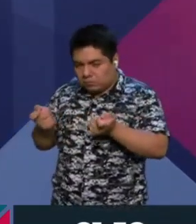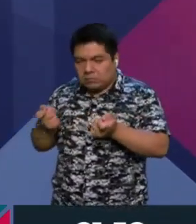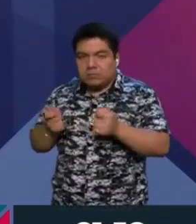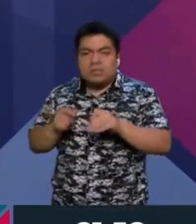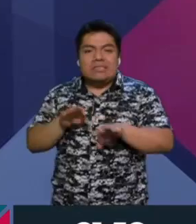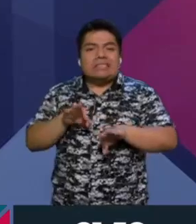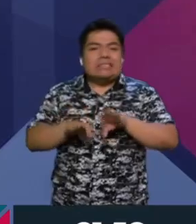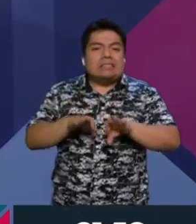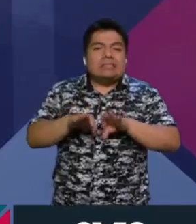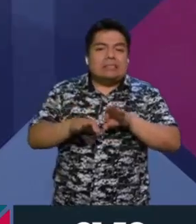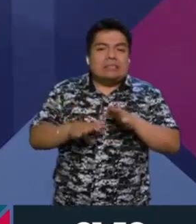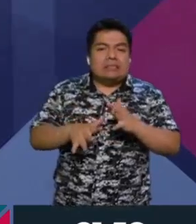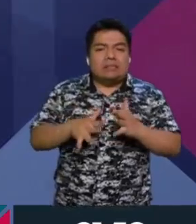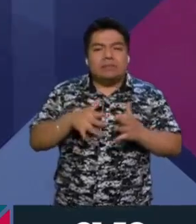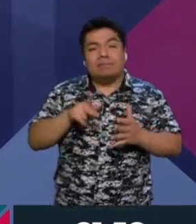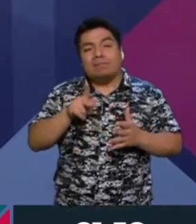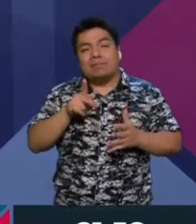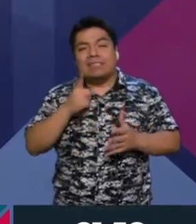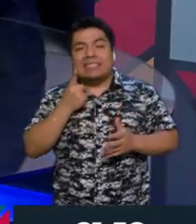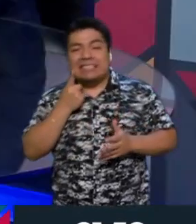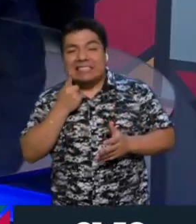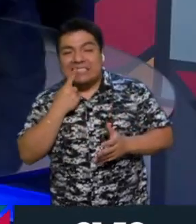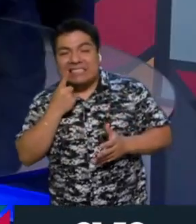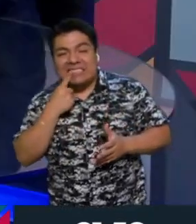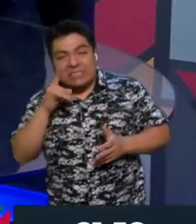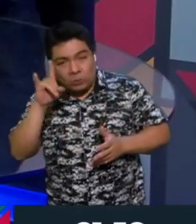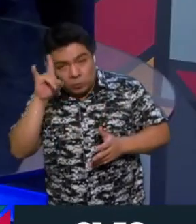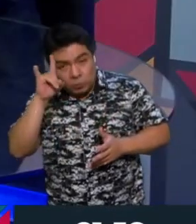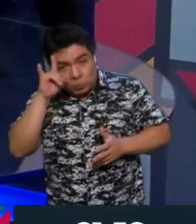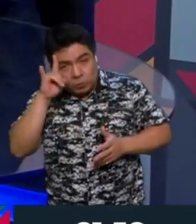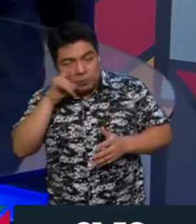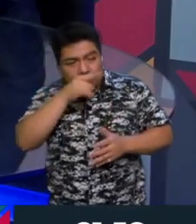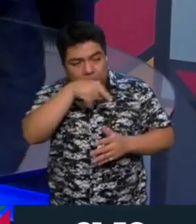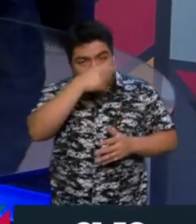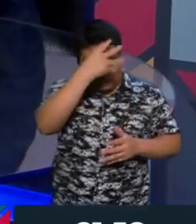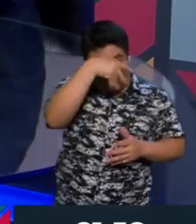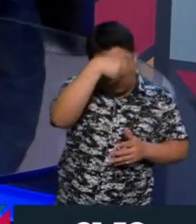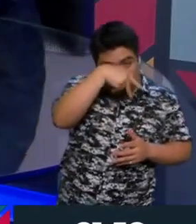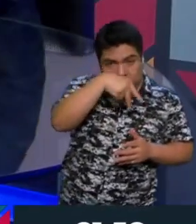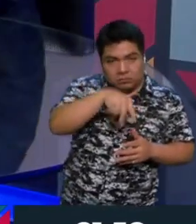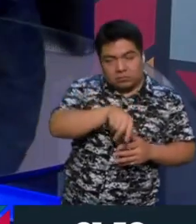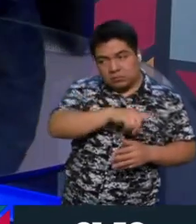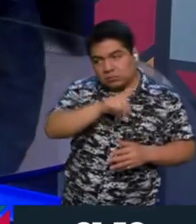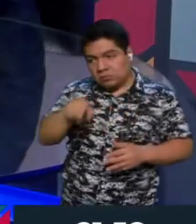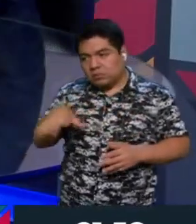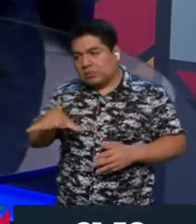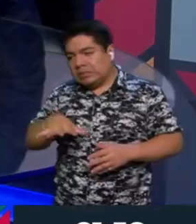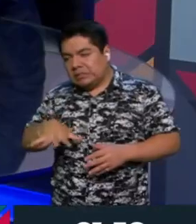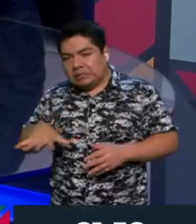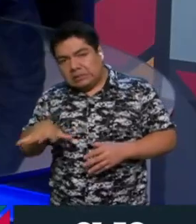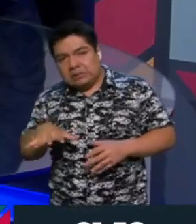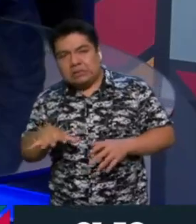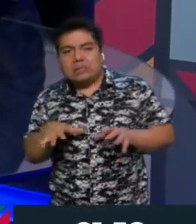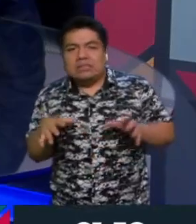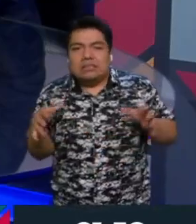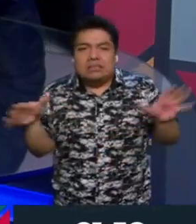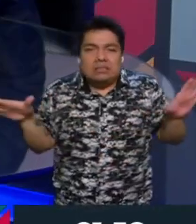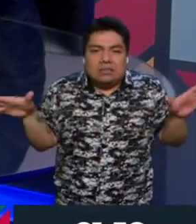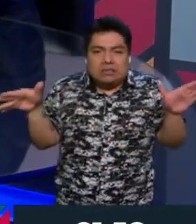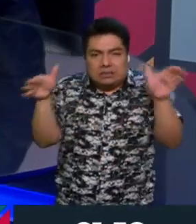perversa políticamente por parte de Donald Trump y de un sector enormemente conservador de pues